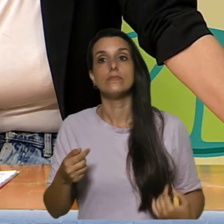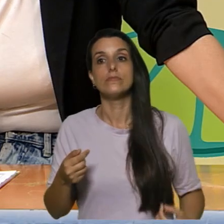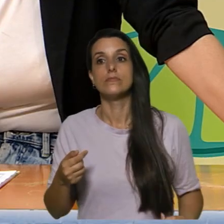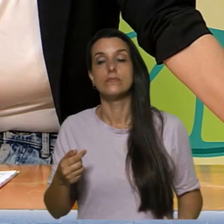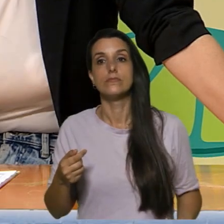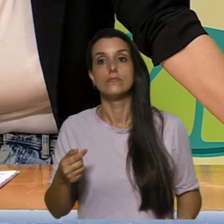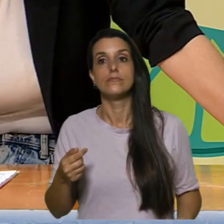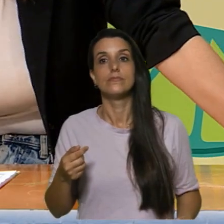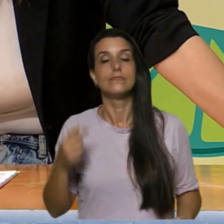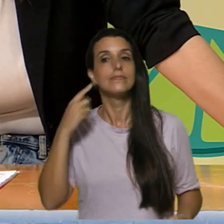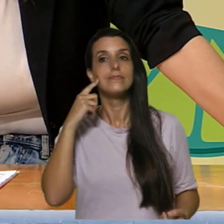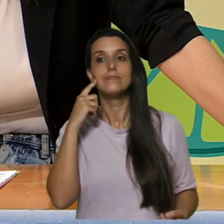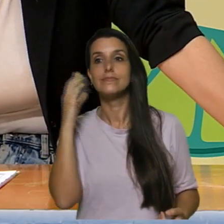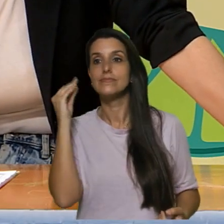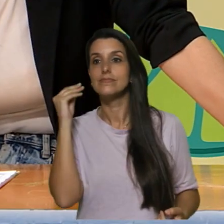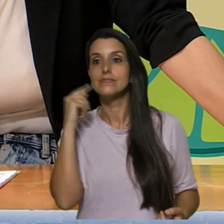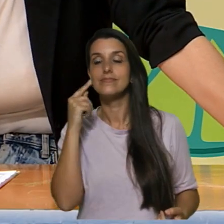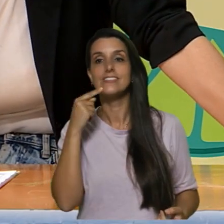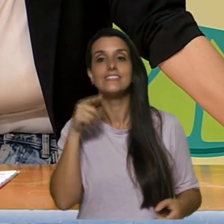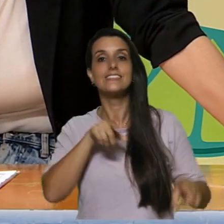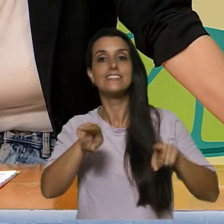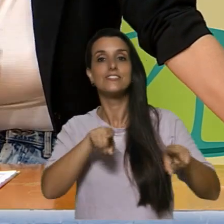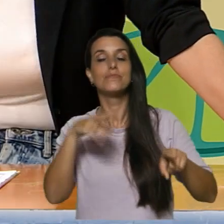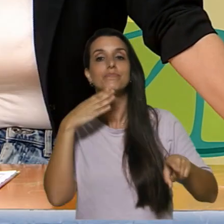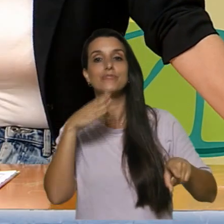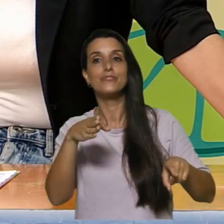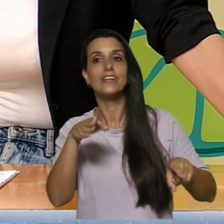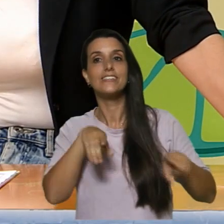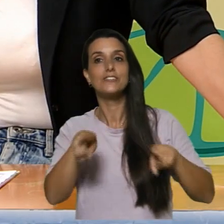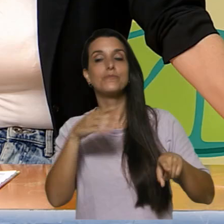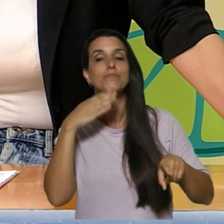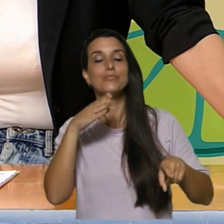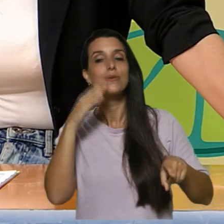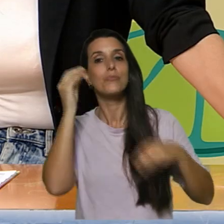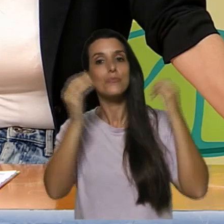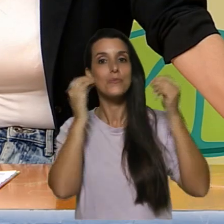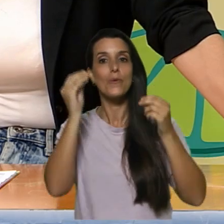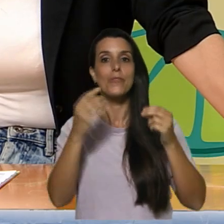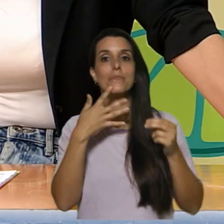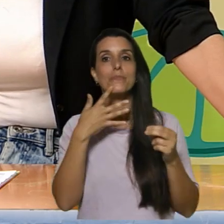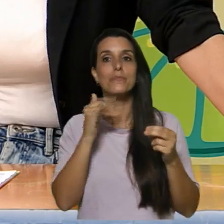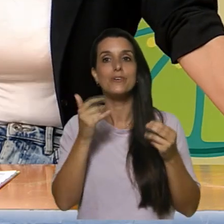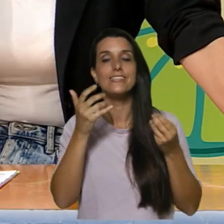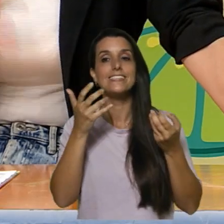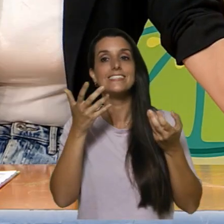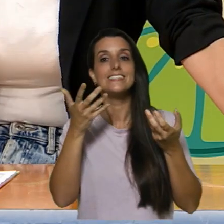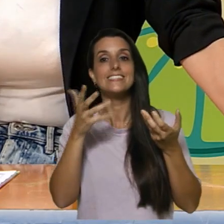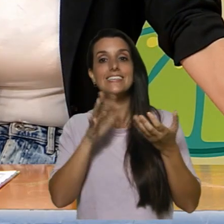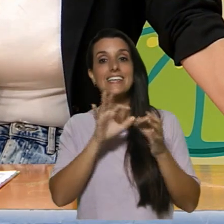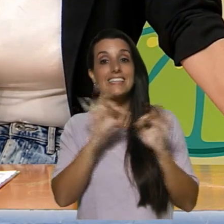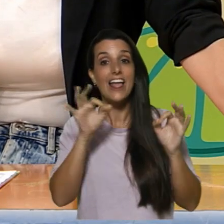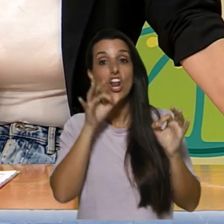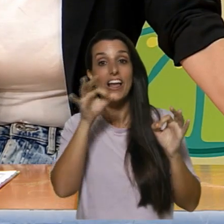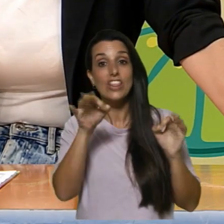No, acá nuestro director pregunta, porque está muy preocupado si está para internar o no, porque nada de lo que dijimos